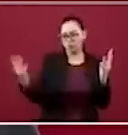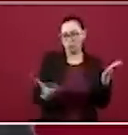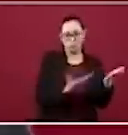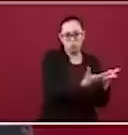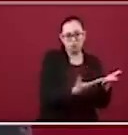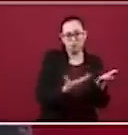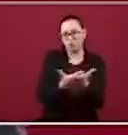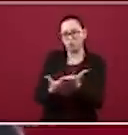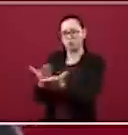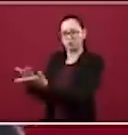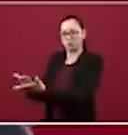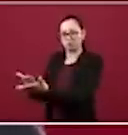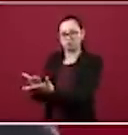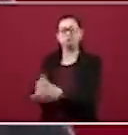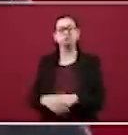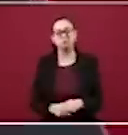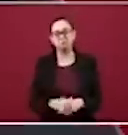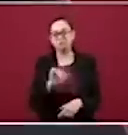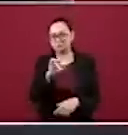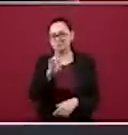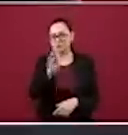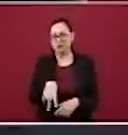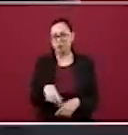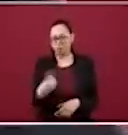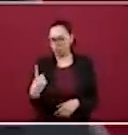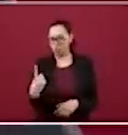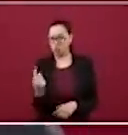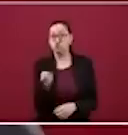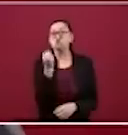y sí, uno de ellos, 2